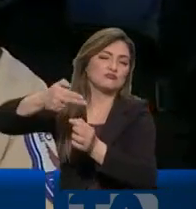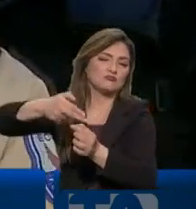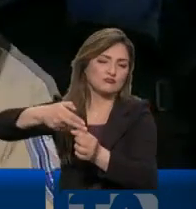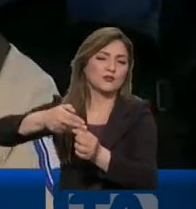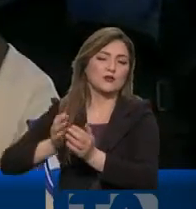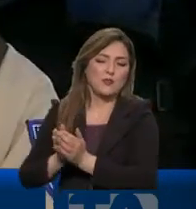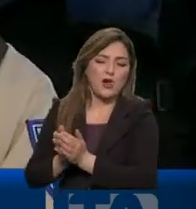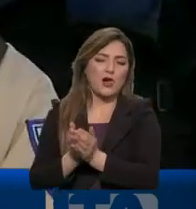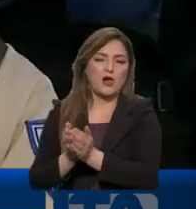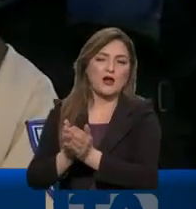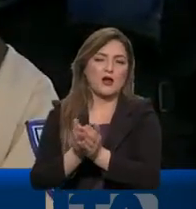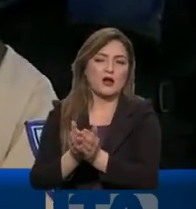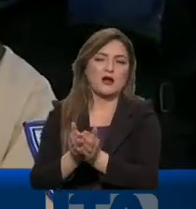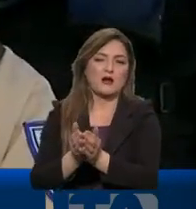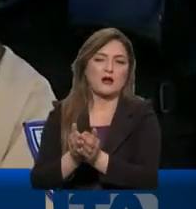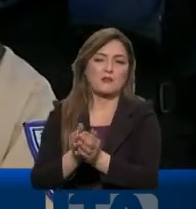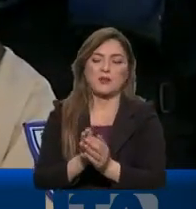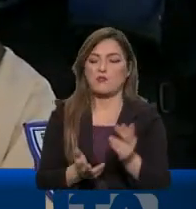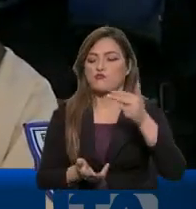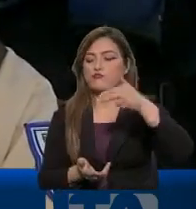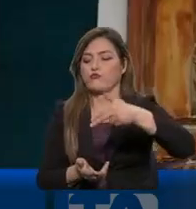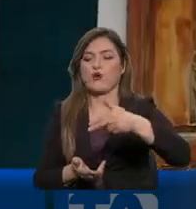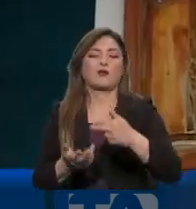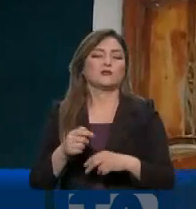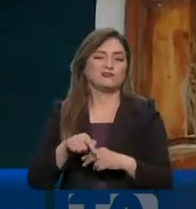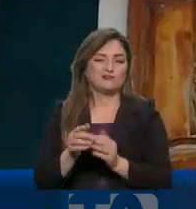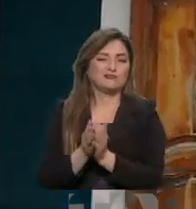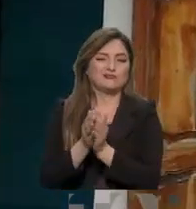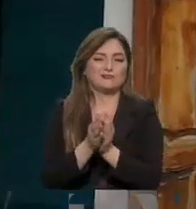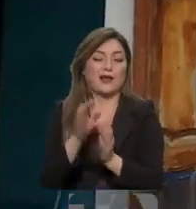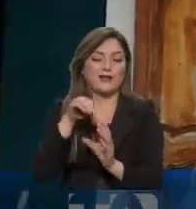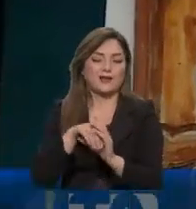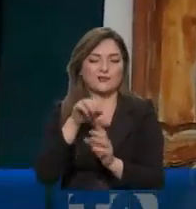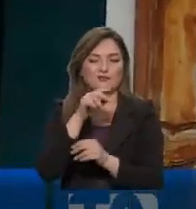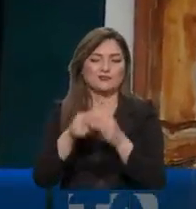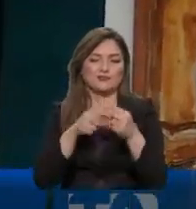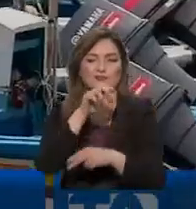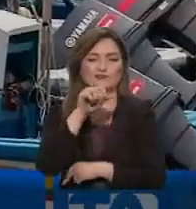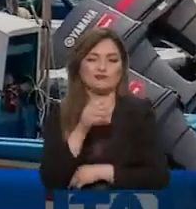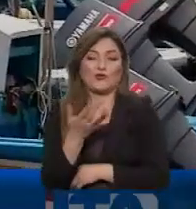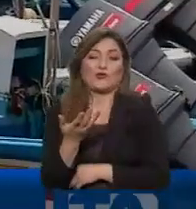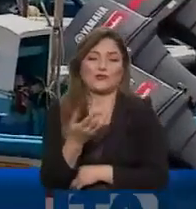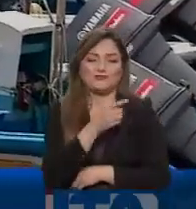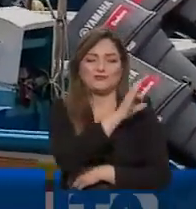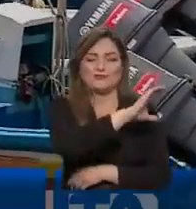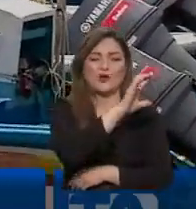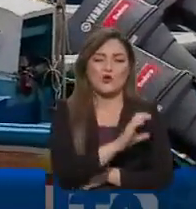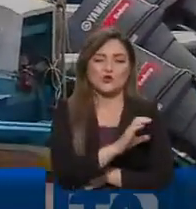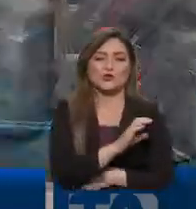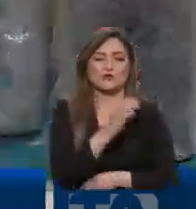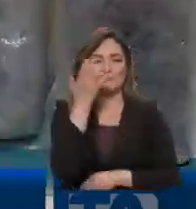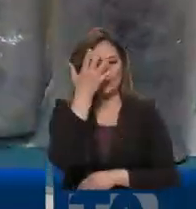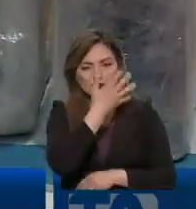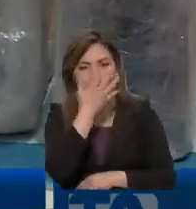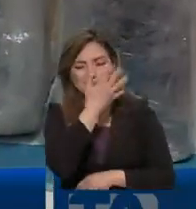lanchas rápidas que transportan sustancias sujetas a fiscalización. Son fibras que salen desde las costas de Manabí y Esmeraldas con destino a